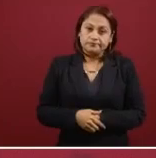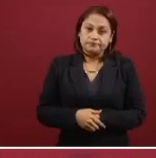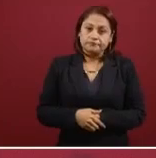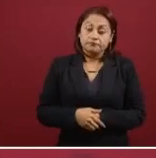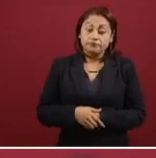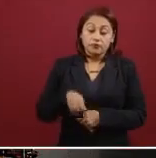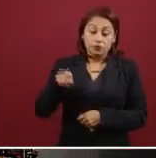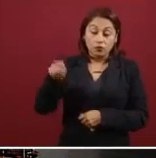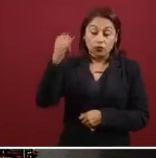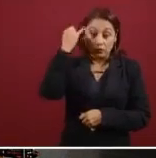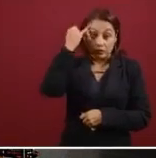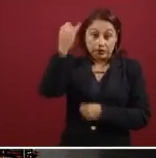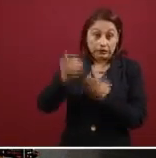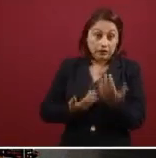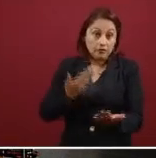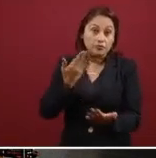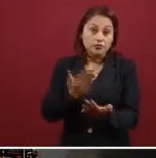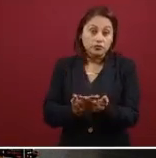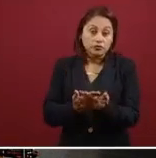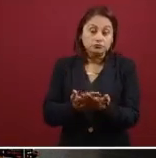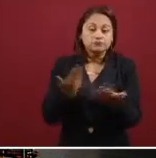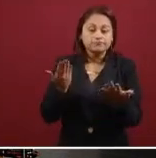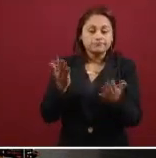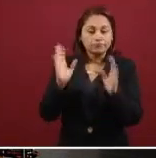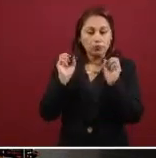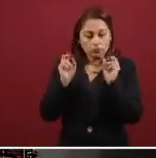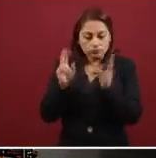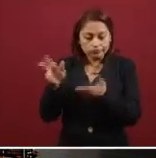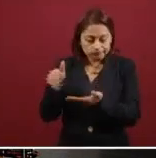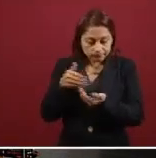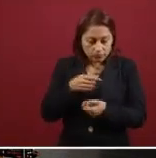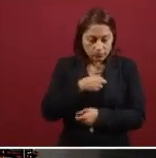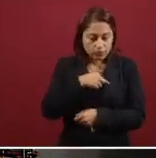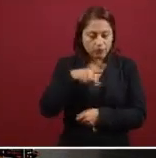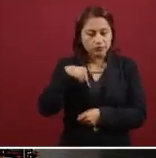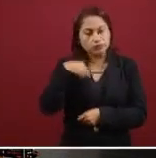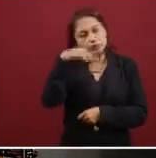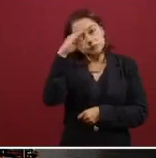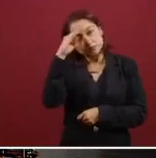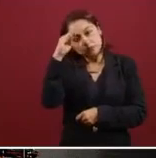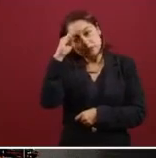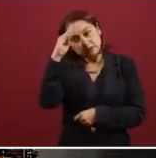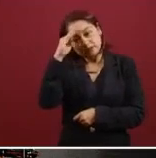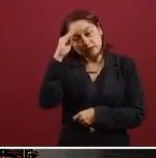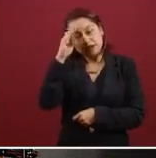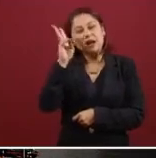propuesta, vamos a analizarlo, vamos a ver si hay